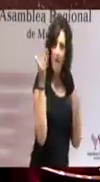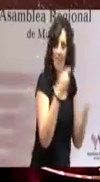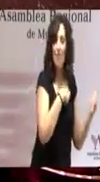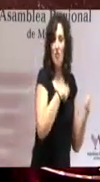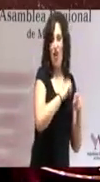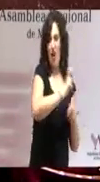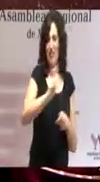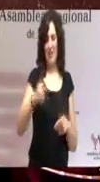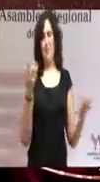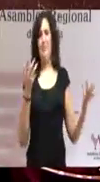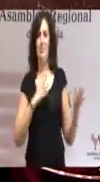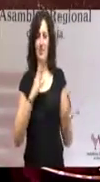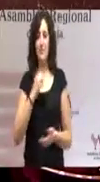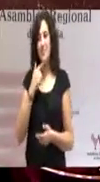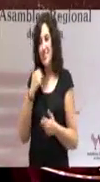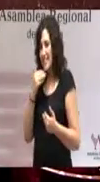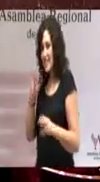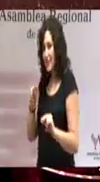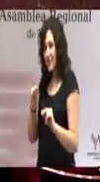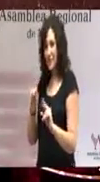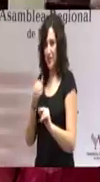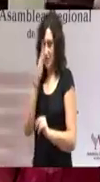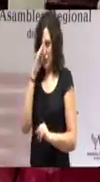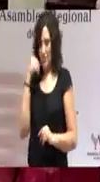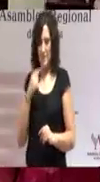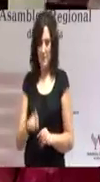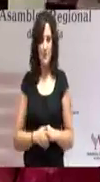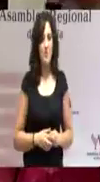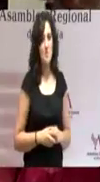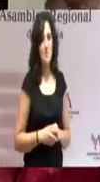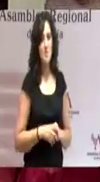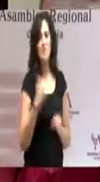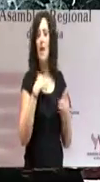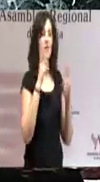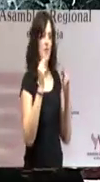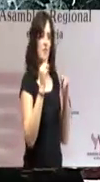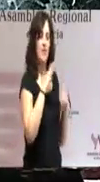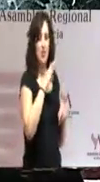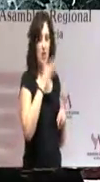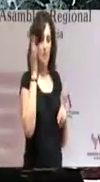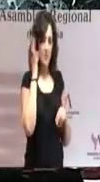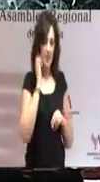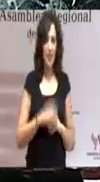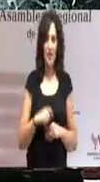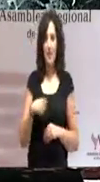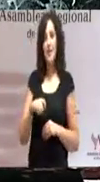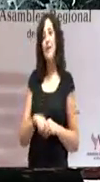incuestionables. Vaya terminando, señor Martínez. Voy terminando, señora presidenta. Miren,